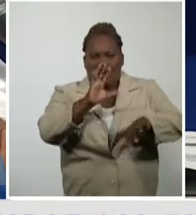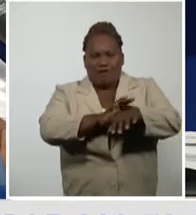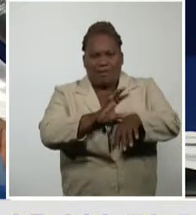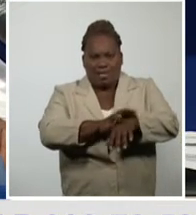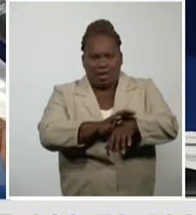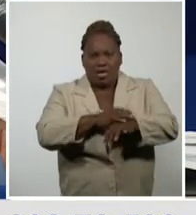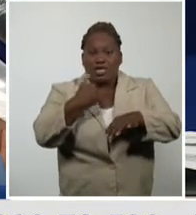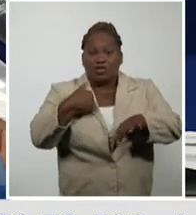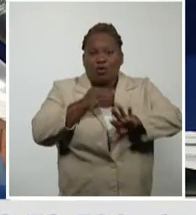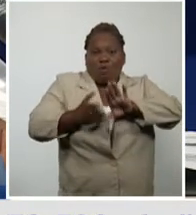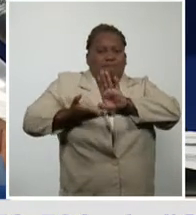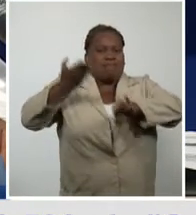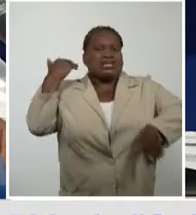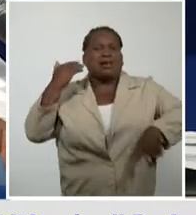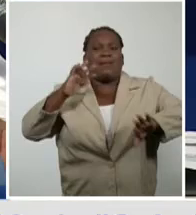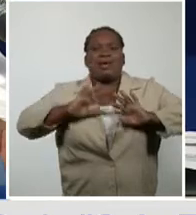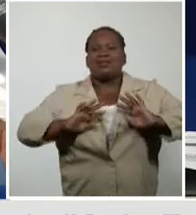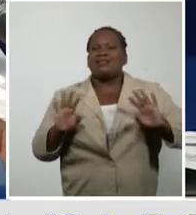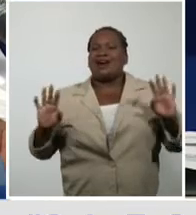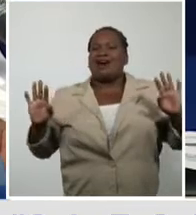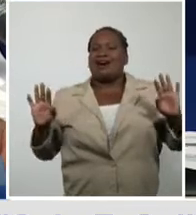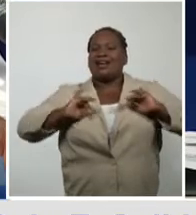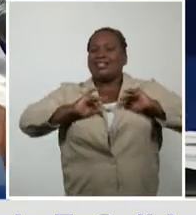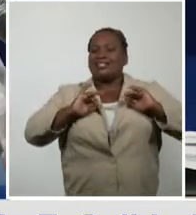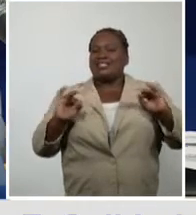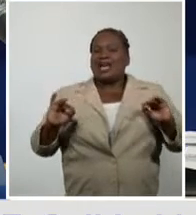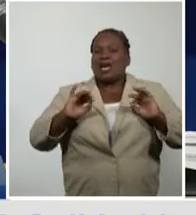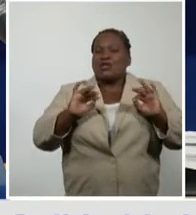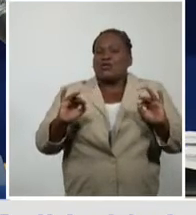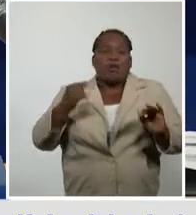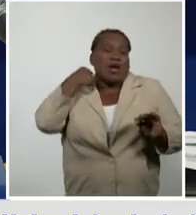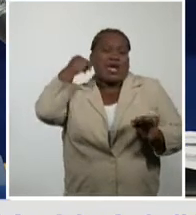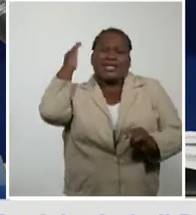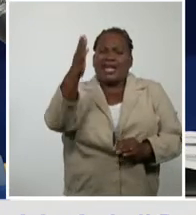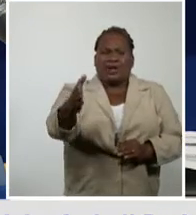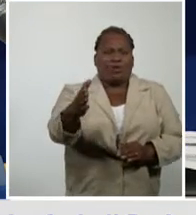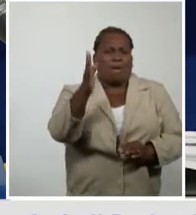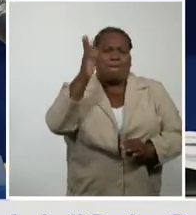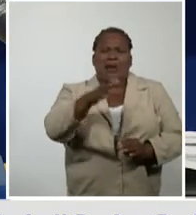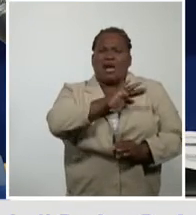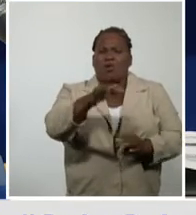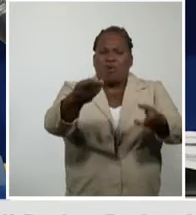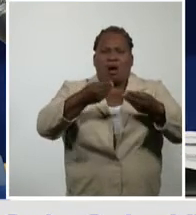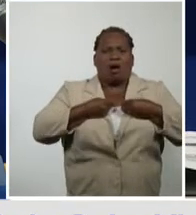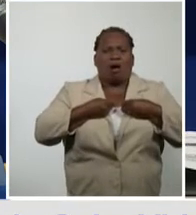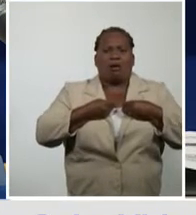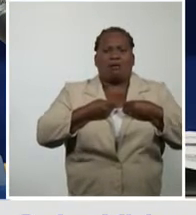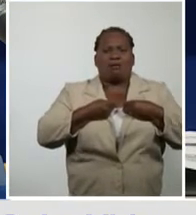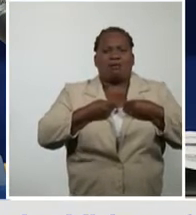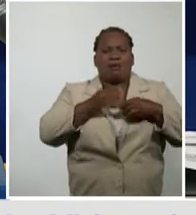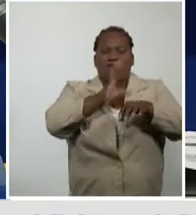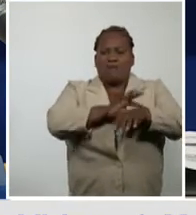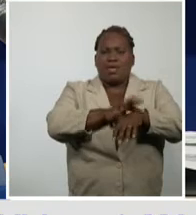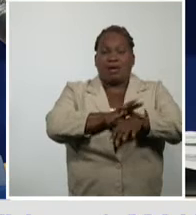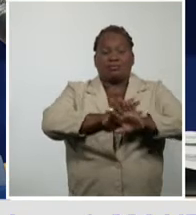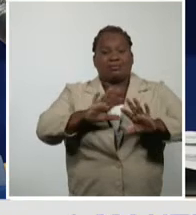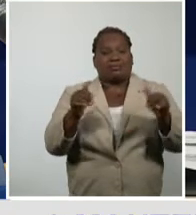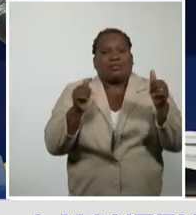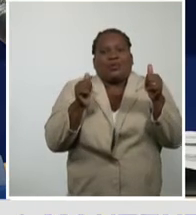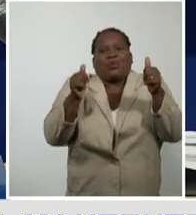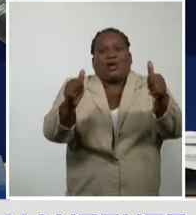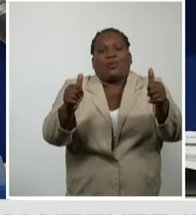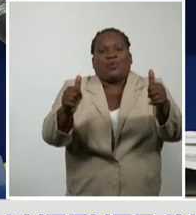libré, me salvé, y ya me quedo inmune para el resto de la vida, pues ya eso es una ventaja. En la medida que más personas